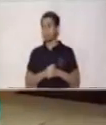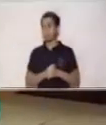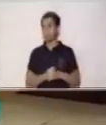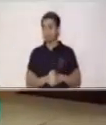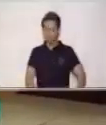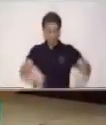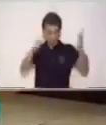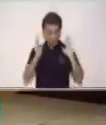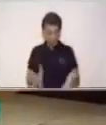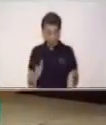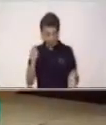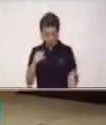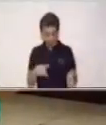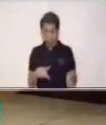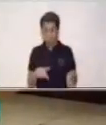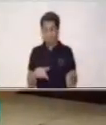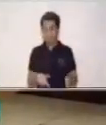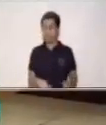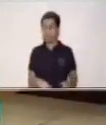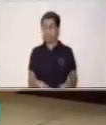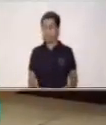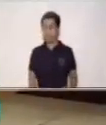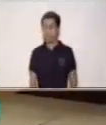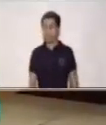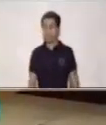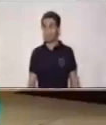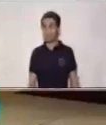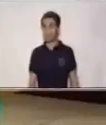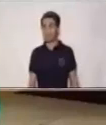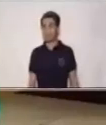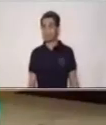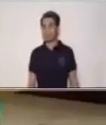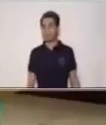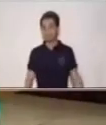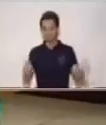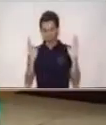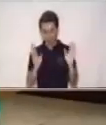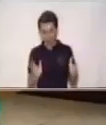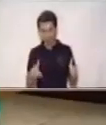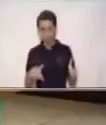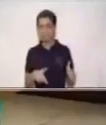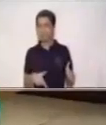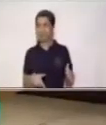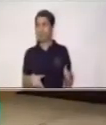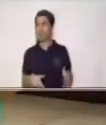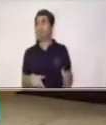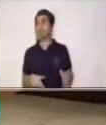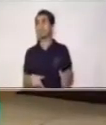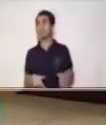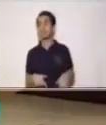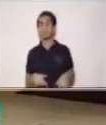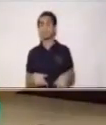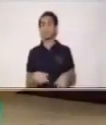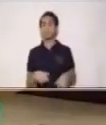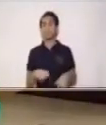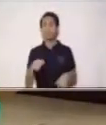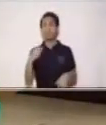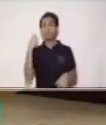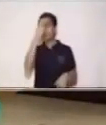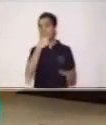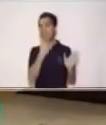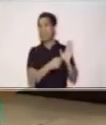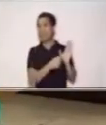aquí. Enojado, ya pusimos enojado, vamos a ver, aquí está, vamos a ver este otro, preocupado.